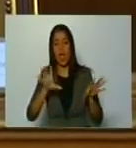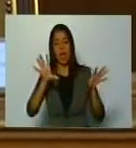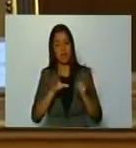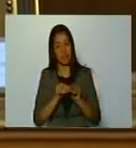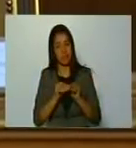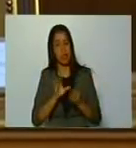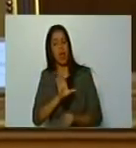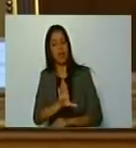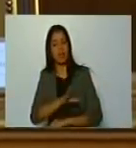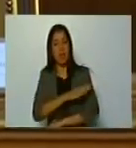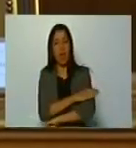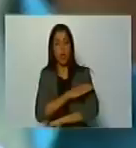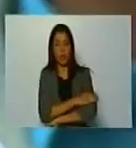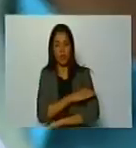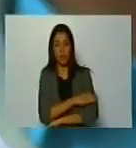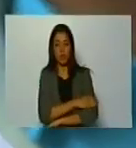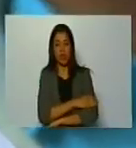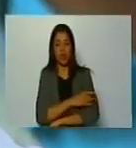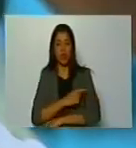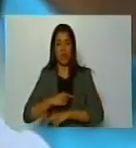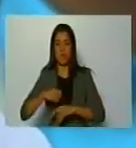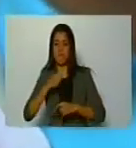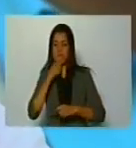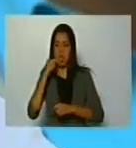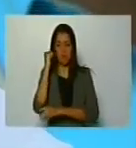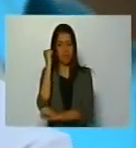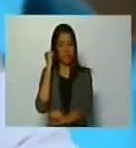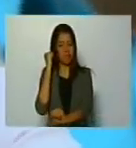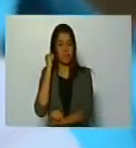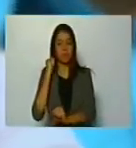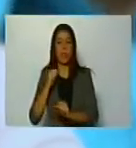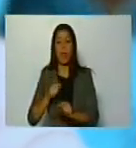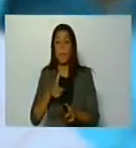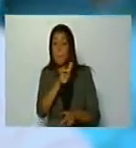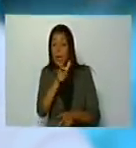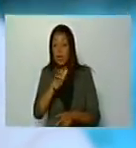República. Un estado criminal que perseguía a los